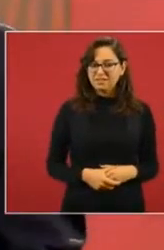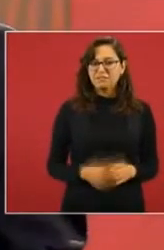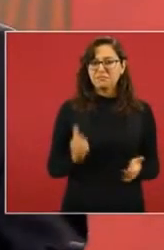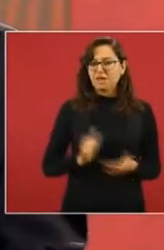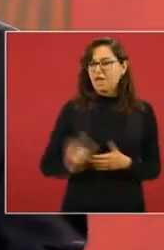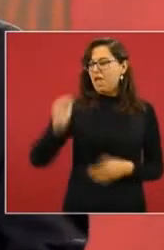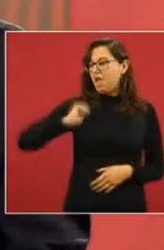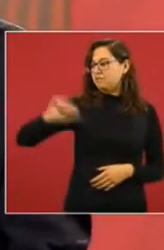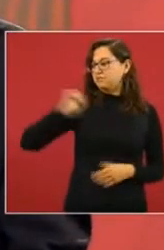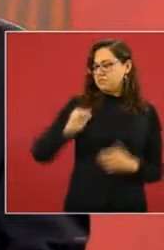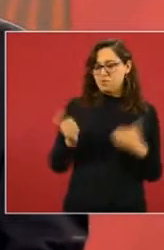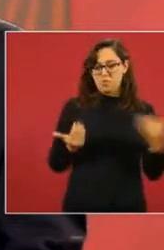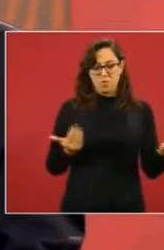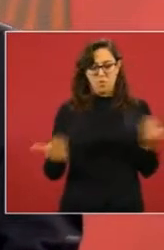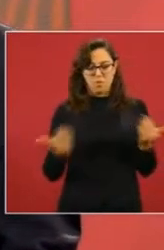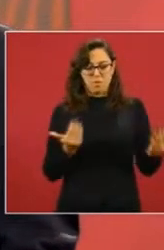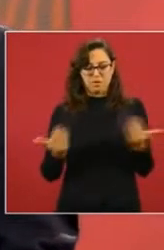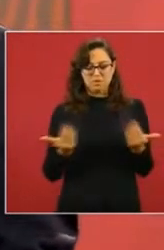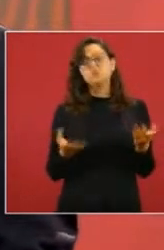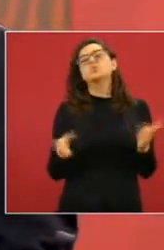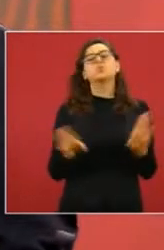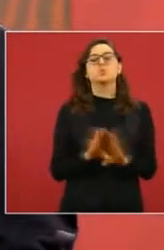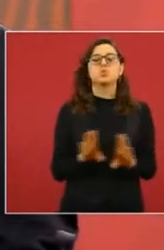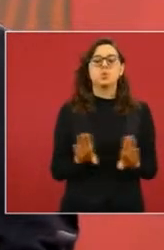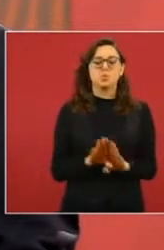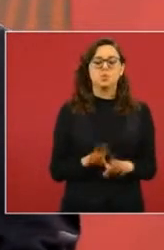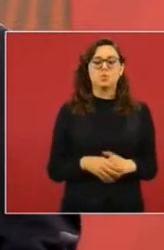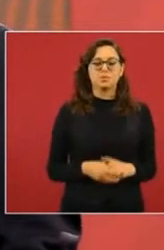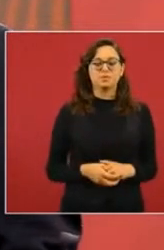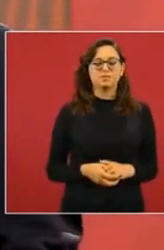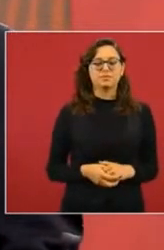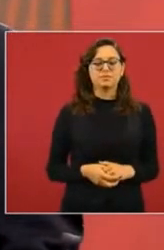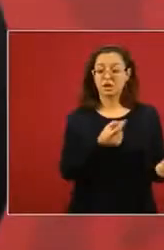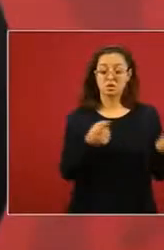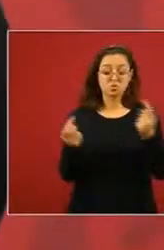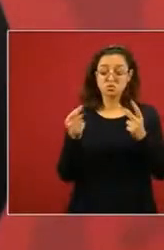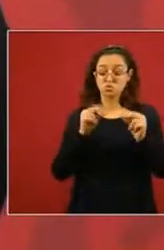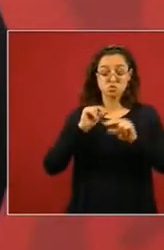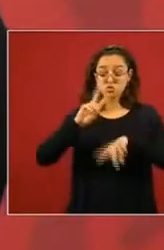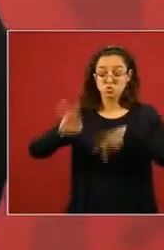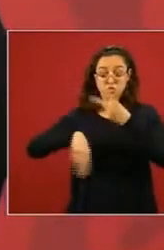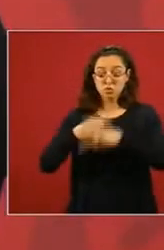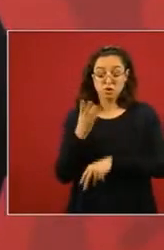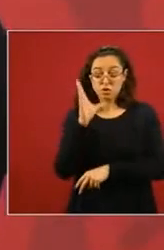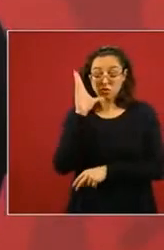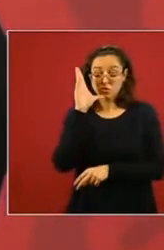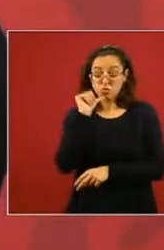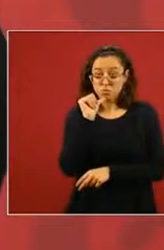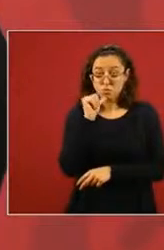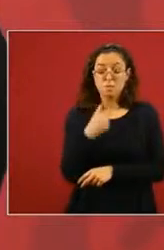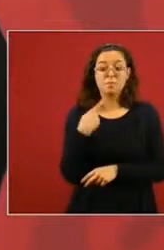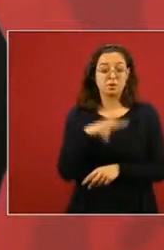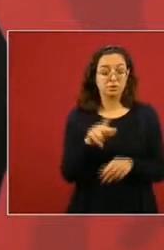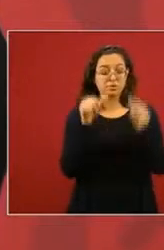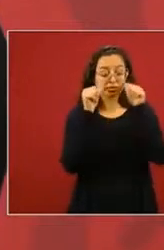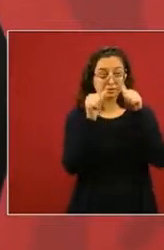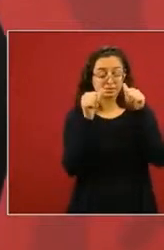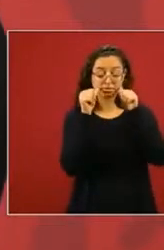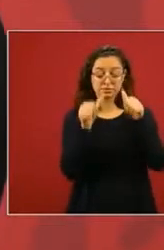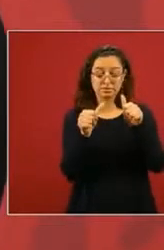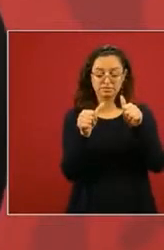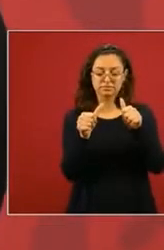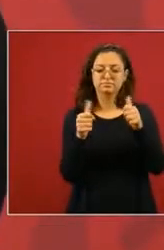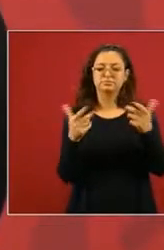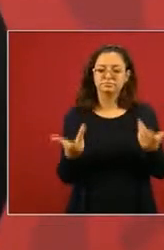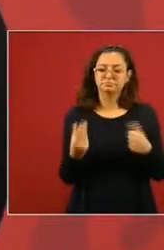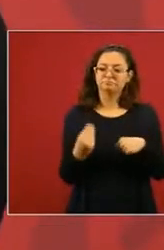sencillamente acuden, apelan a su inteligencia emocional y reciben los recursos que está recibiendo, que están recibiendo de López